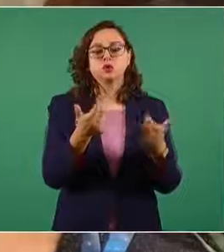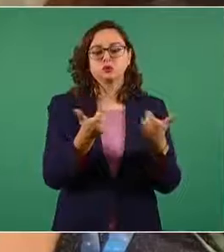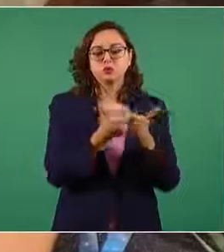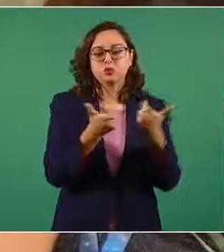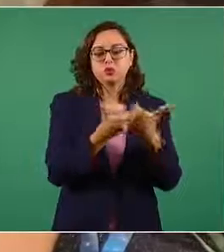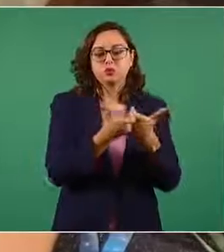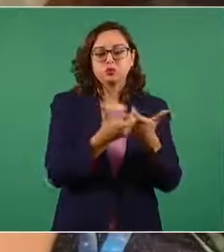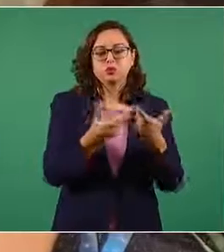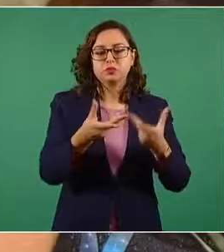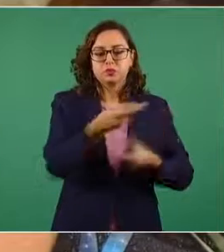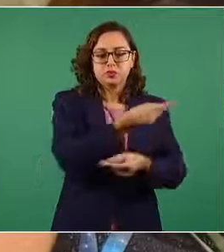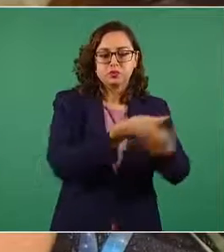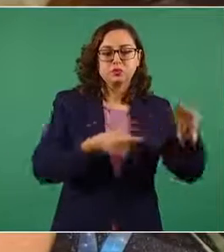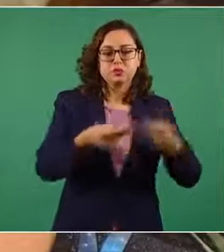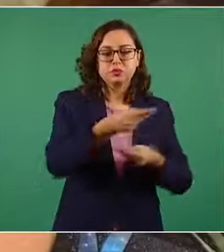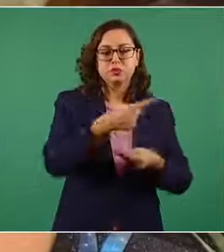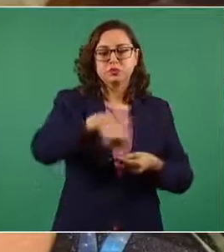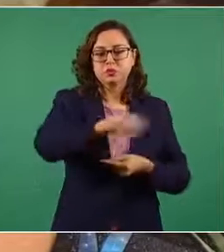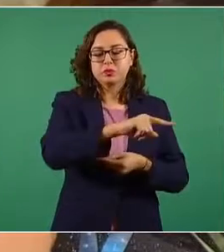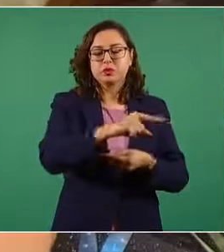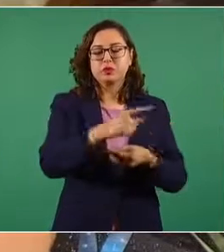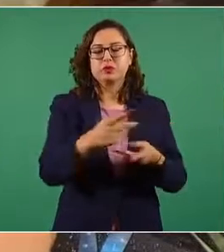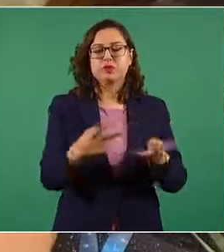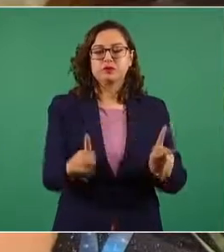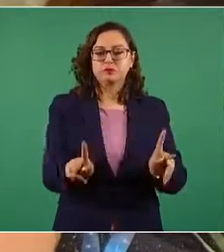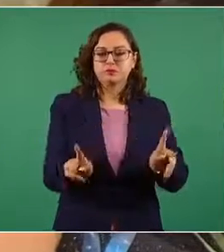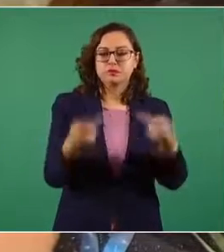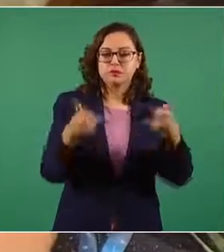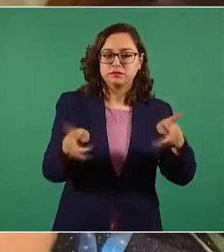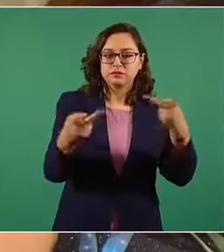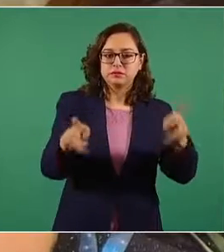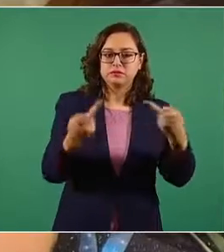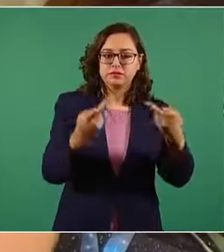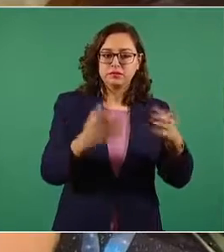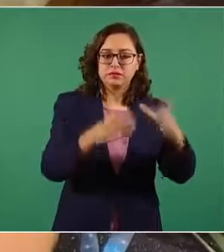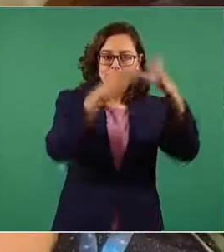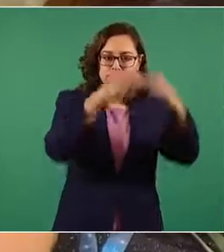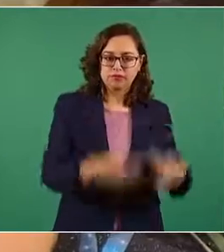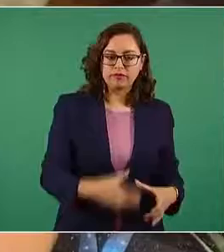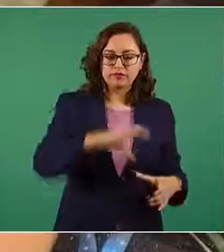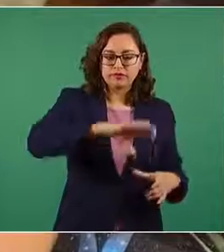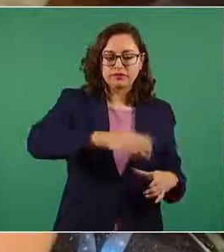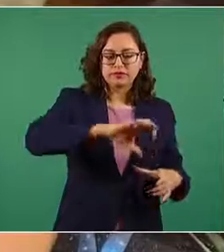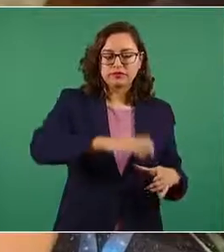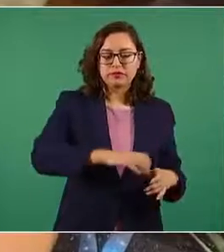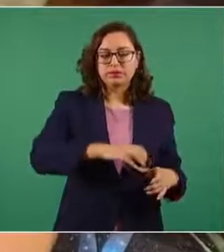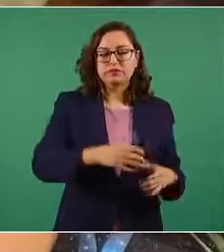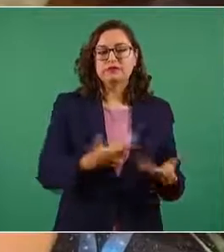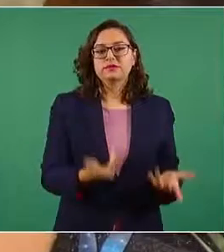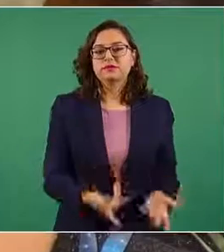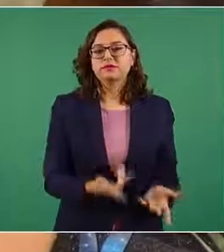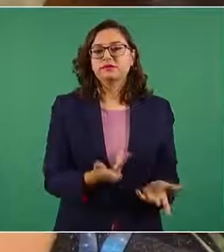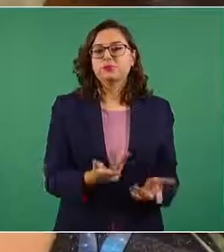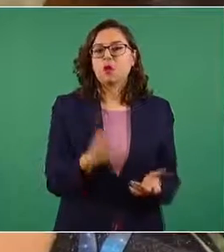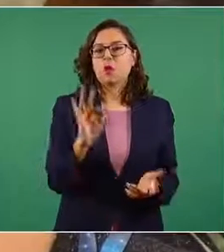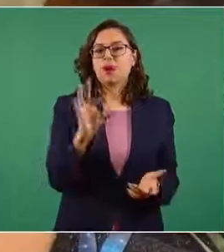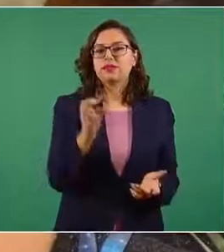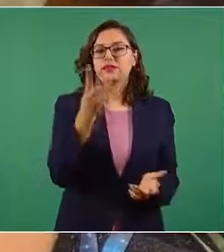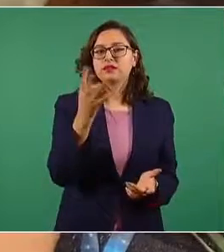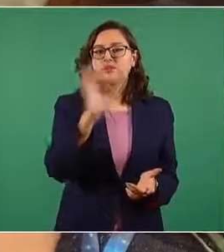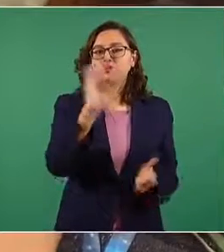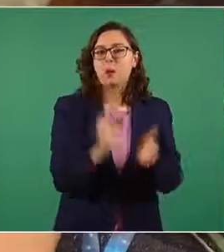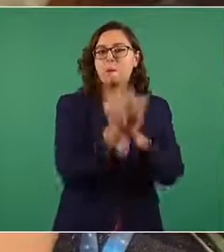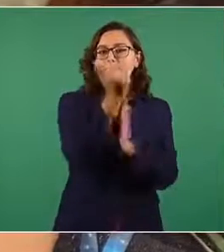último tramo de la distribución del gas LP, están vendiendo cilindros ordeñados hasta de 43%